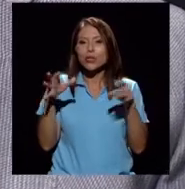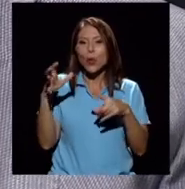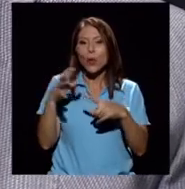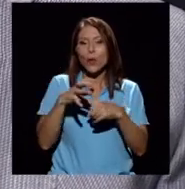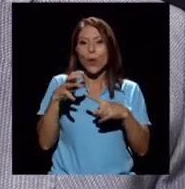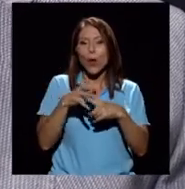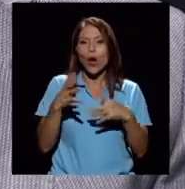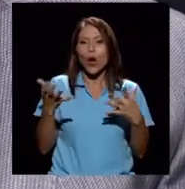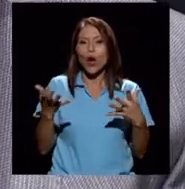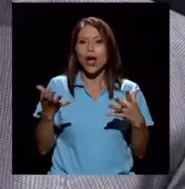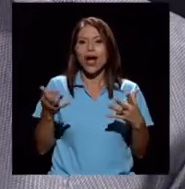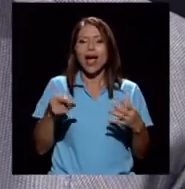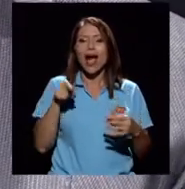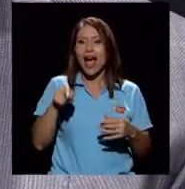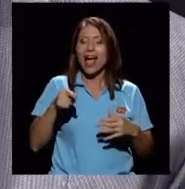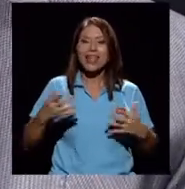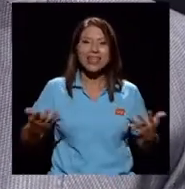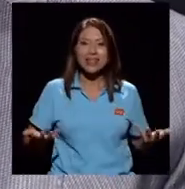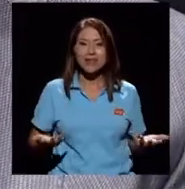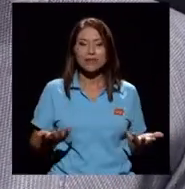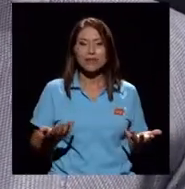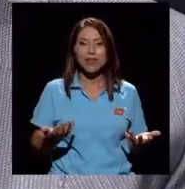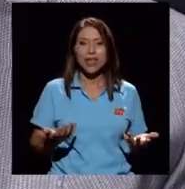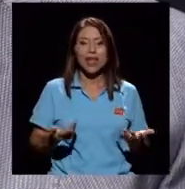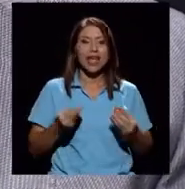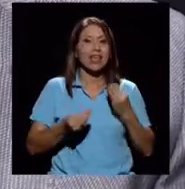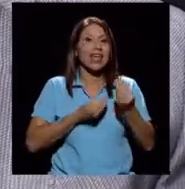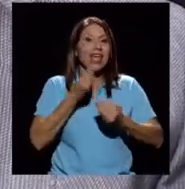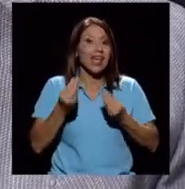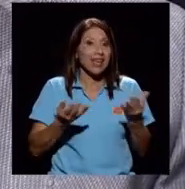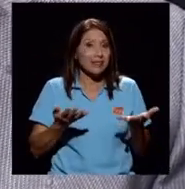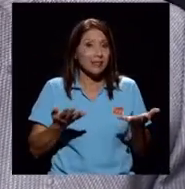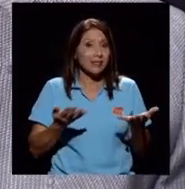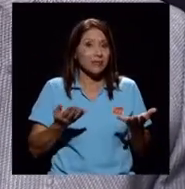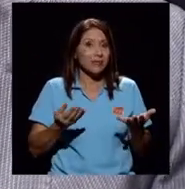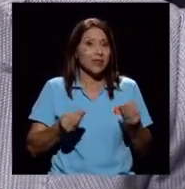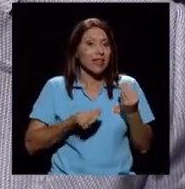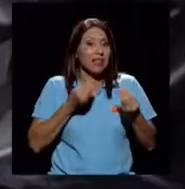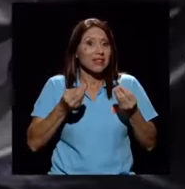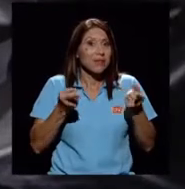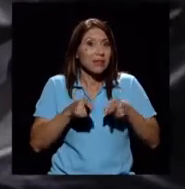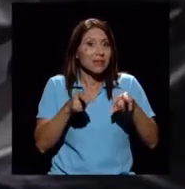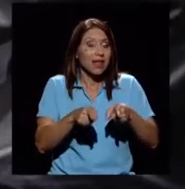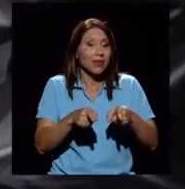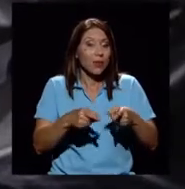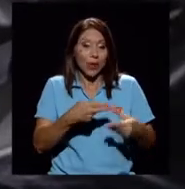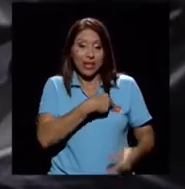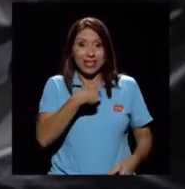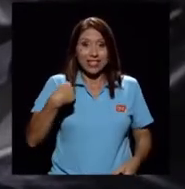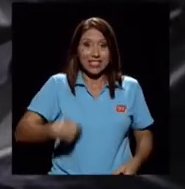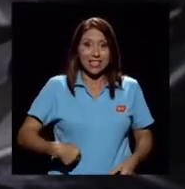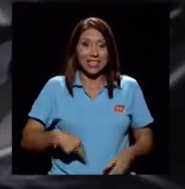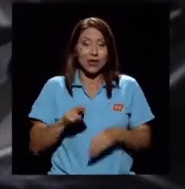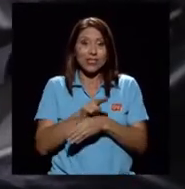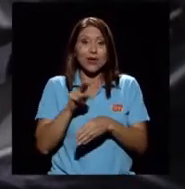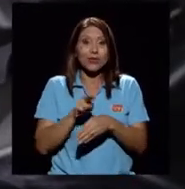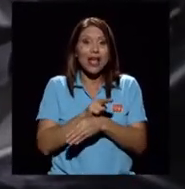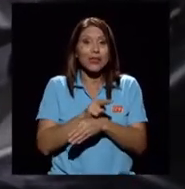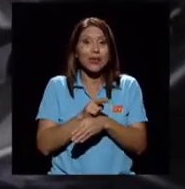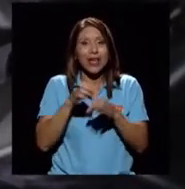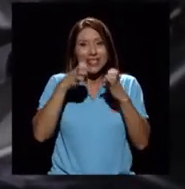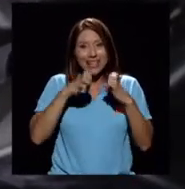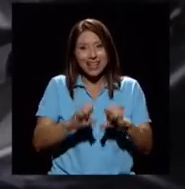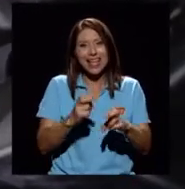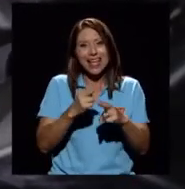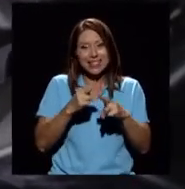el tema ahí está la zanahoria y el garrote si los chinos están usando la estrategia de las dos cosas